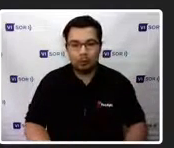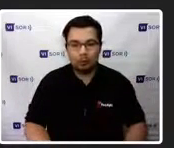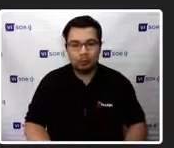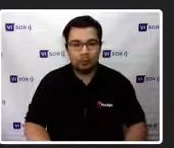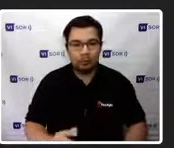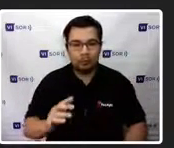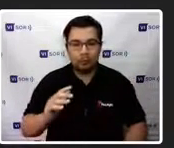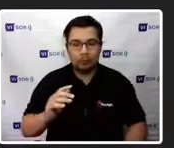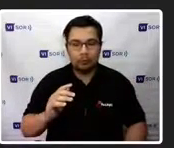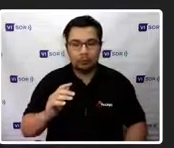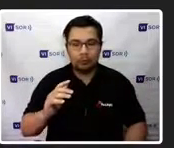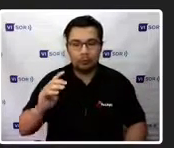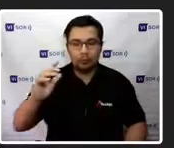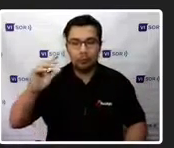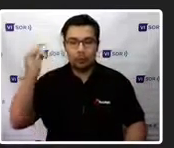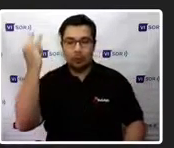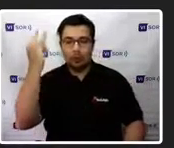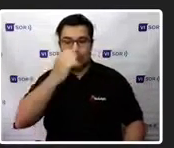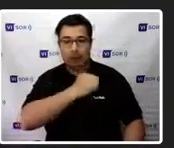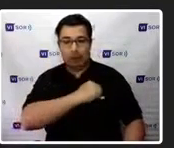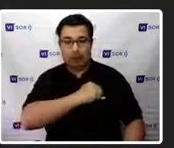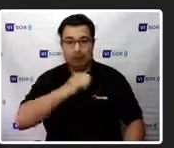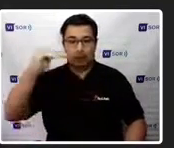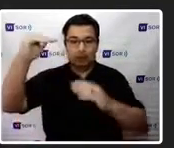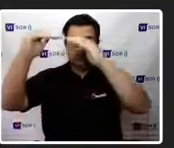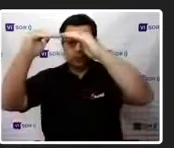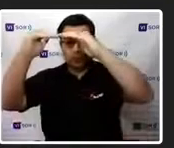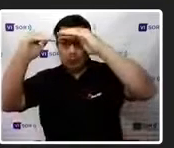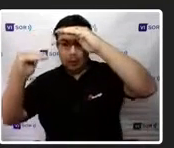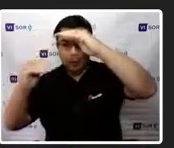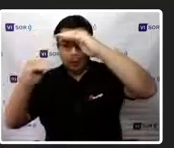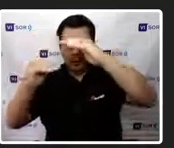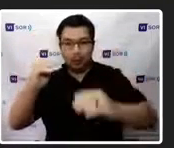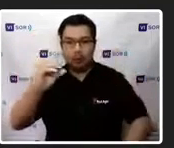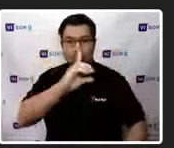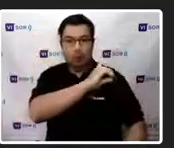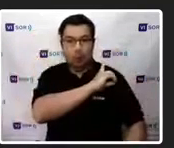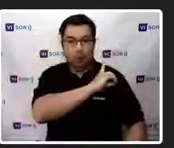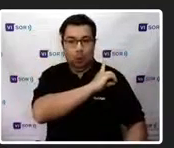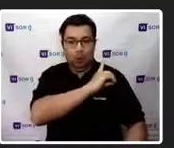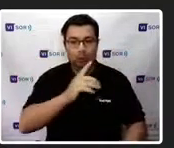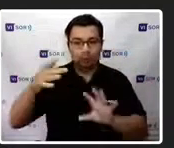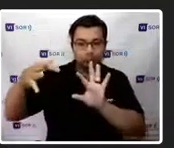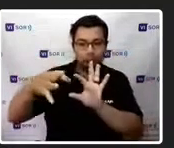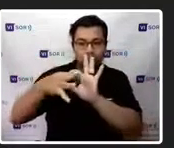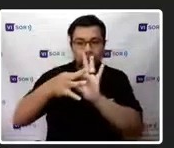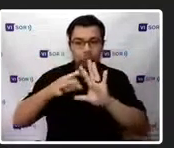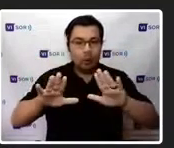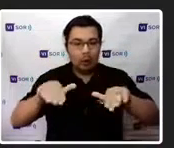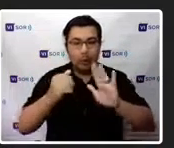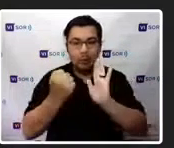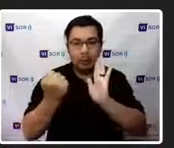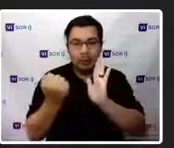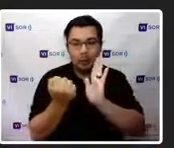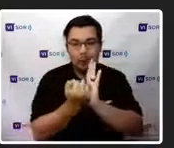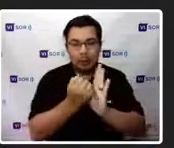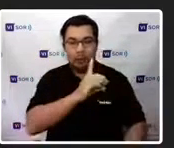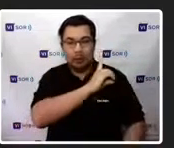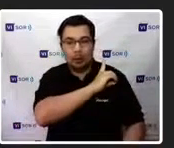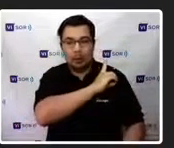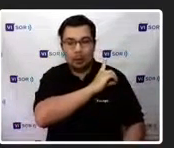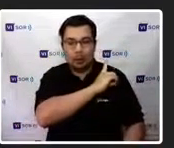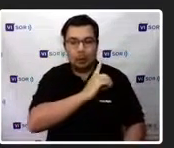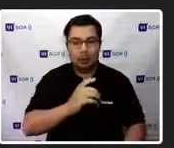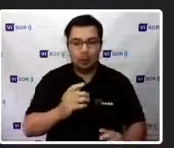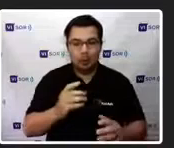y ya eso es una bonita chapa, pero sobre todo las chapas que el mismo Duoc tiene por sí misma, que son 7 años de acreditación, más una